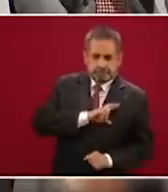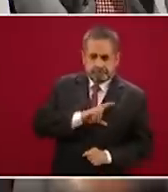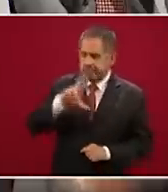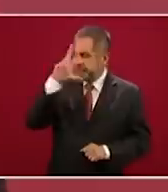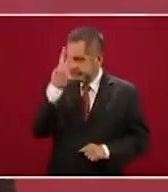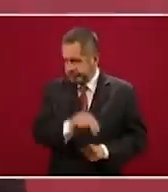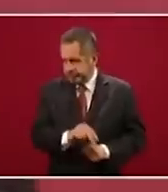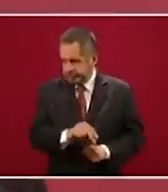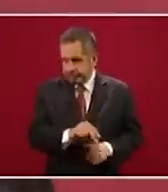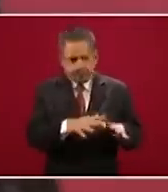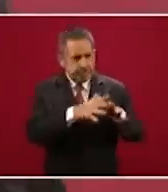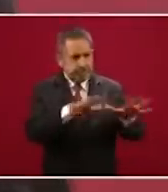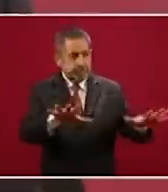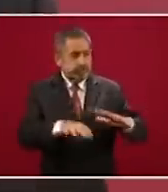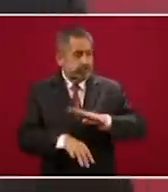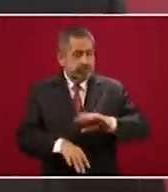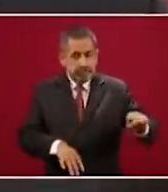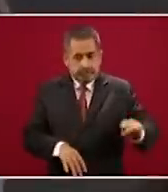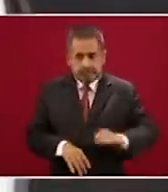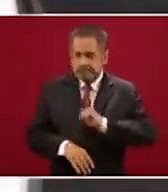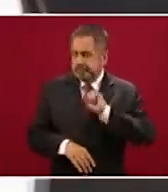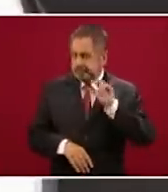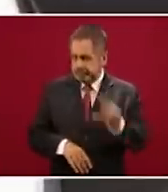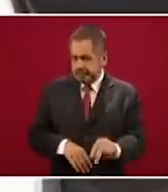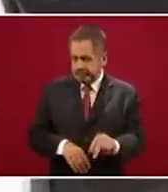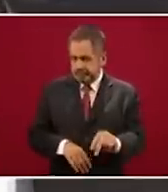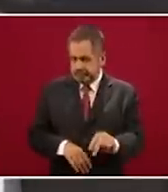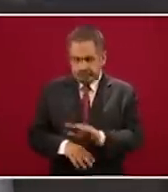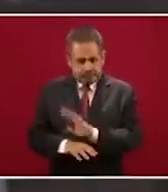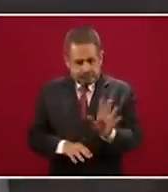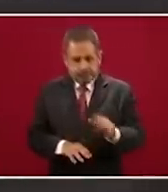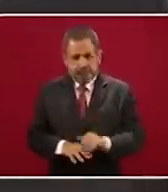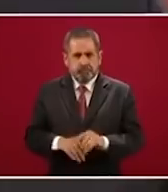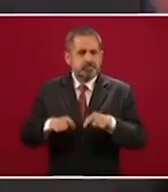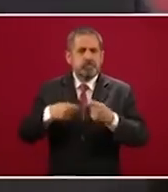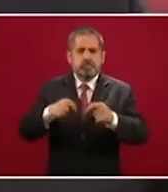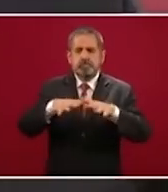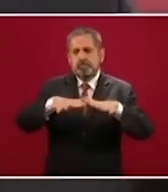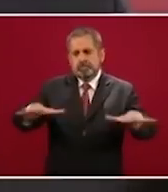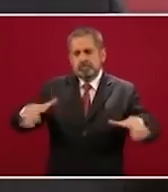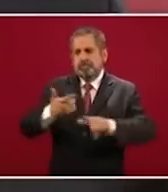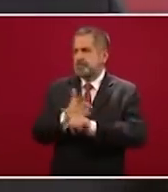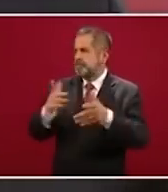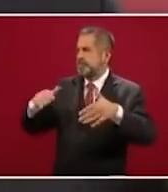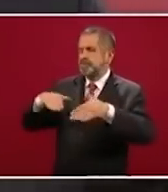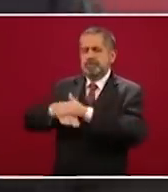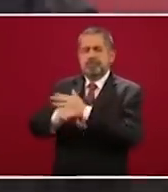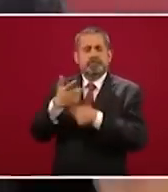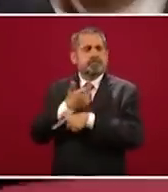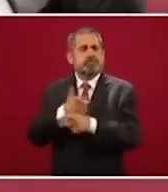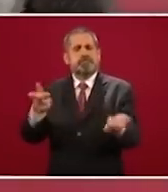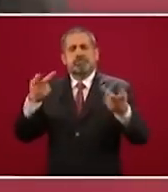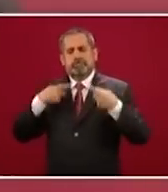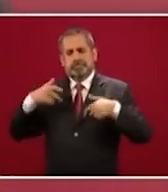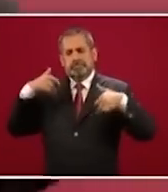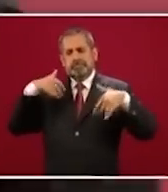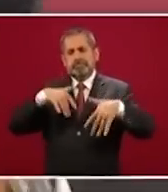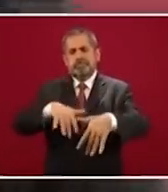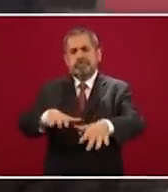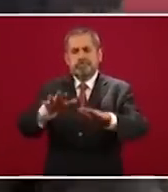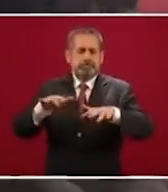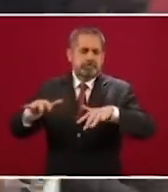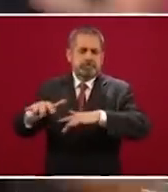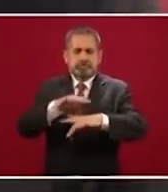playas. O sea, garantizar que haya playas públicas. O sea, pueden